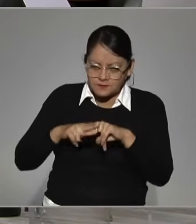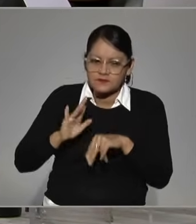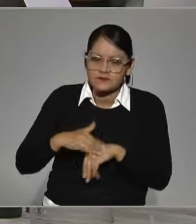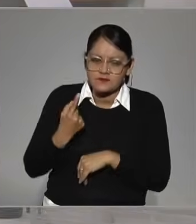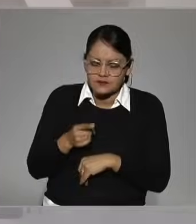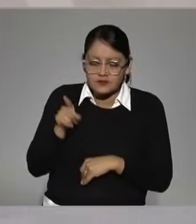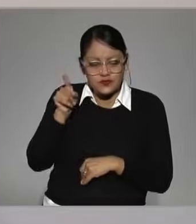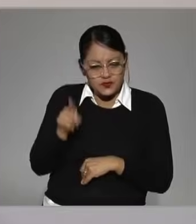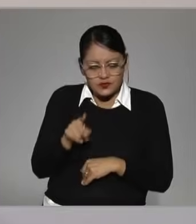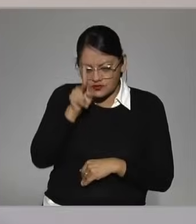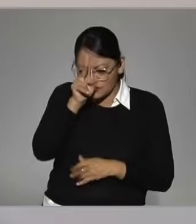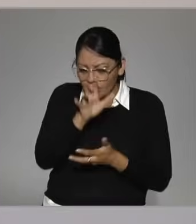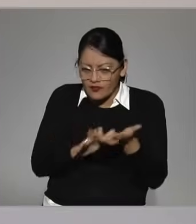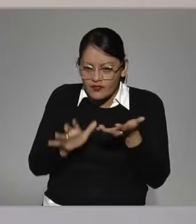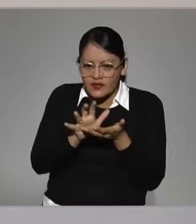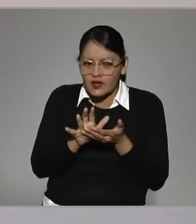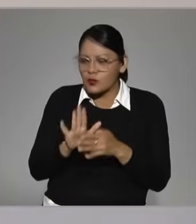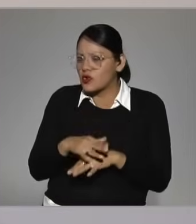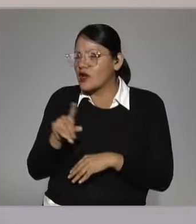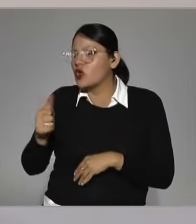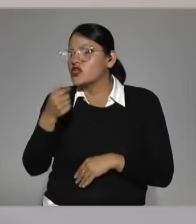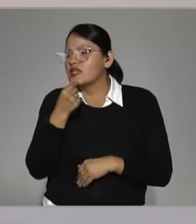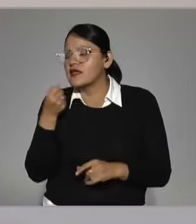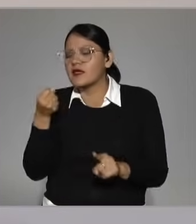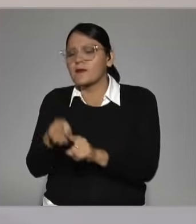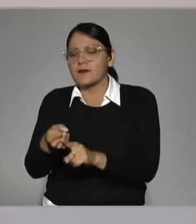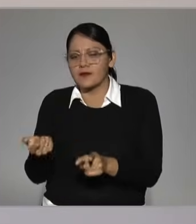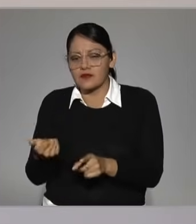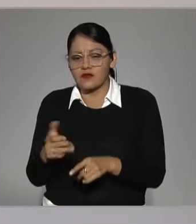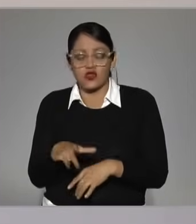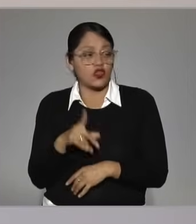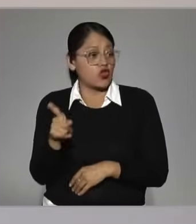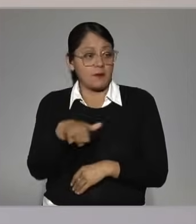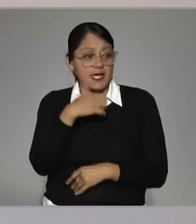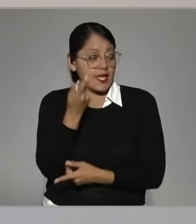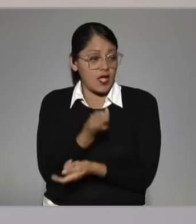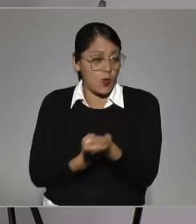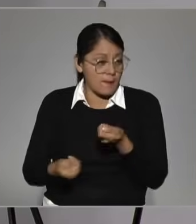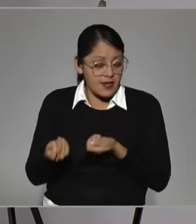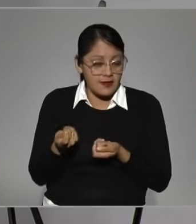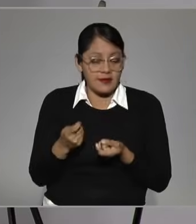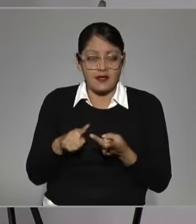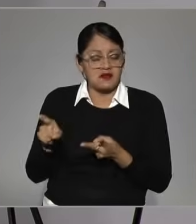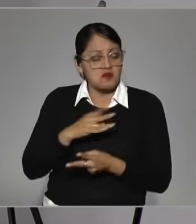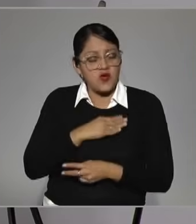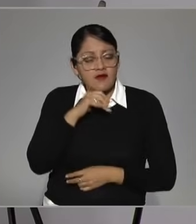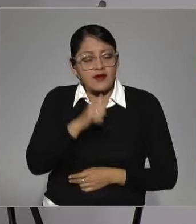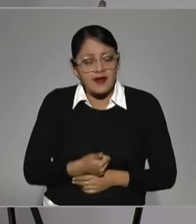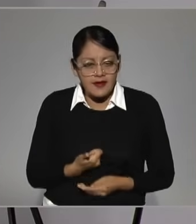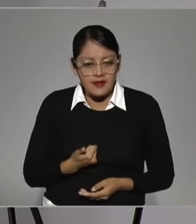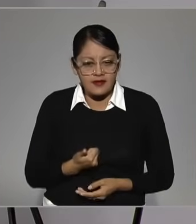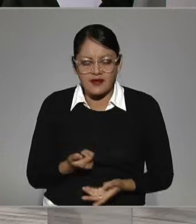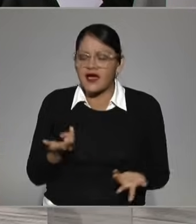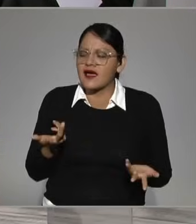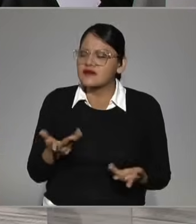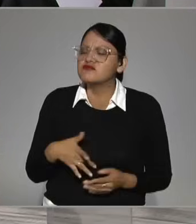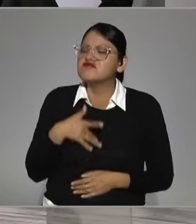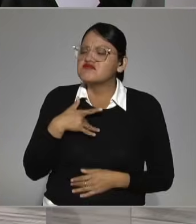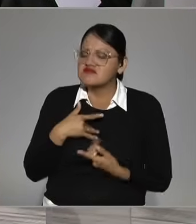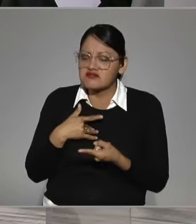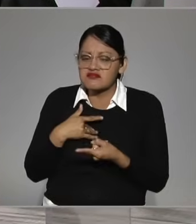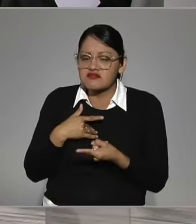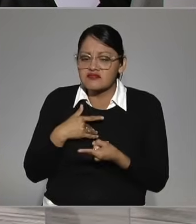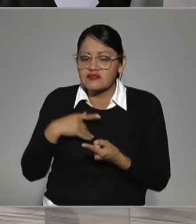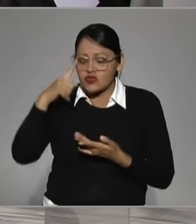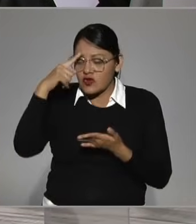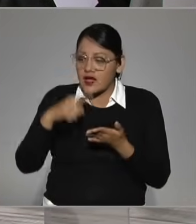te volviste violento, por qué le pegaste al otro niño, por qué no me quería compartir sus cosas, no quería ser bueno conmigo. Ah, ok. ¿Y eso cómo te hizo sentir? ¿Y cómo